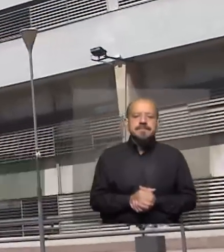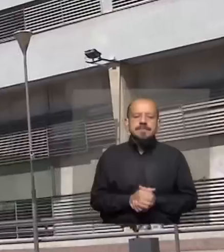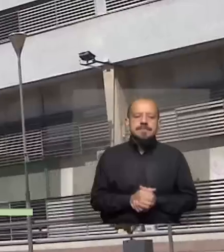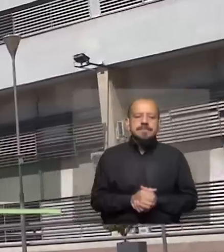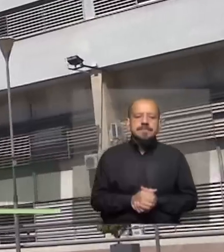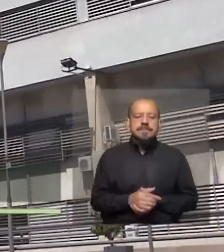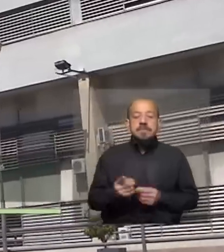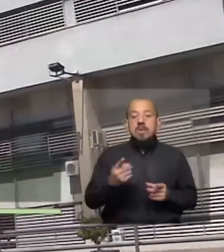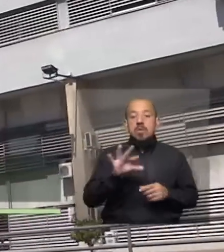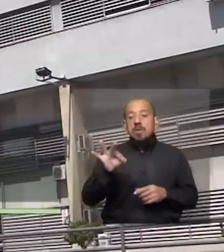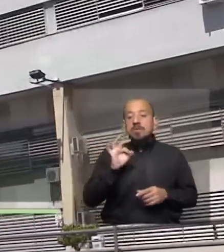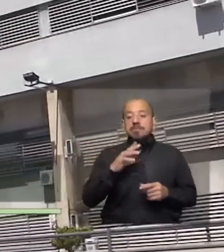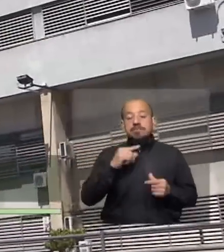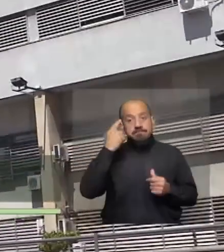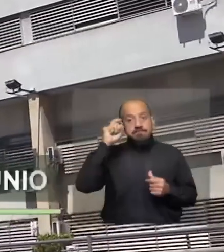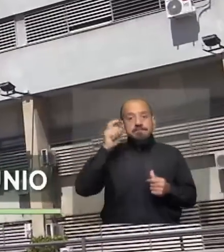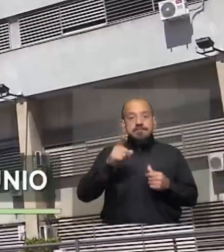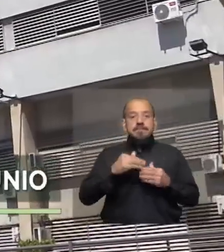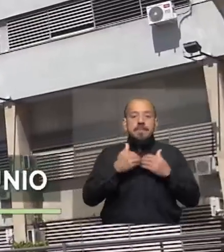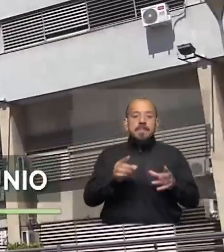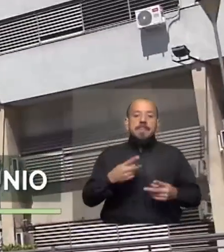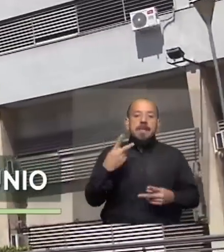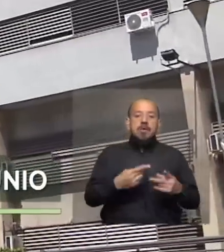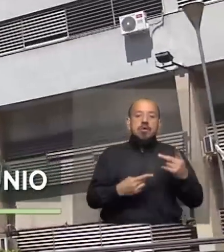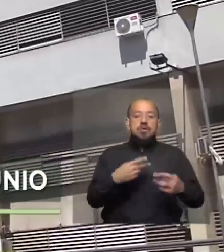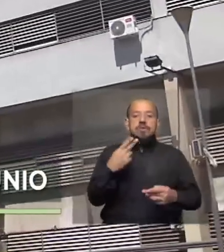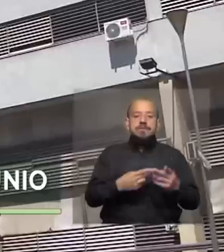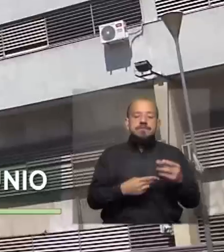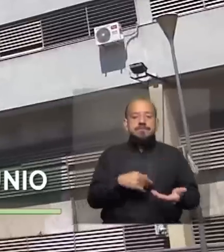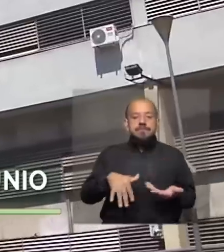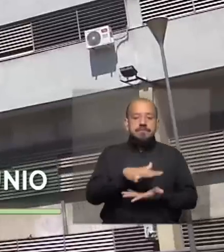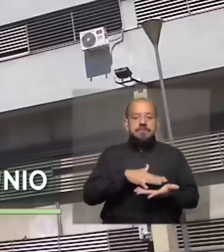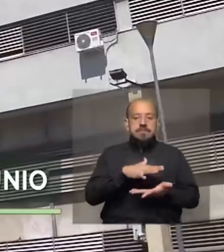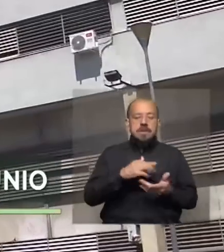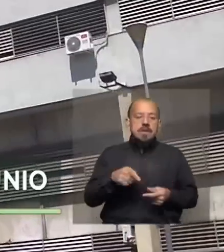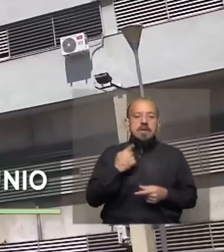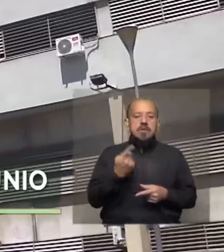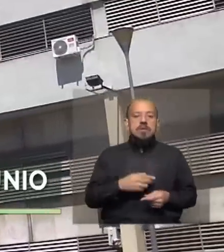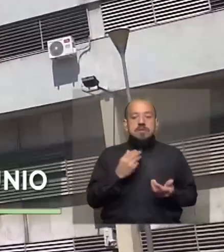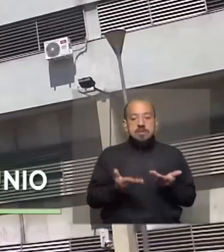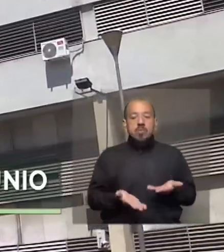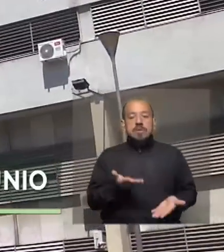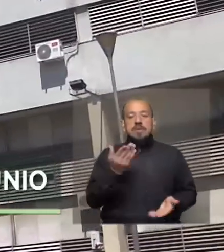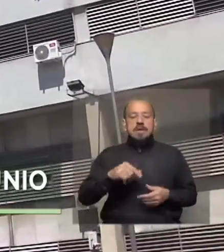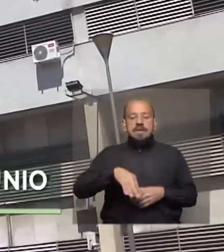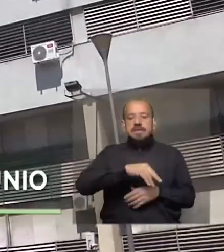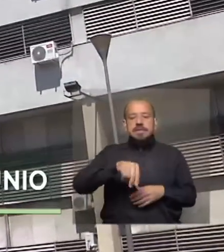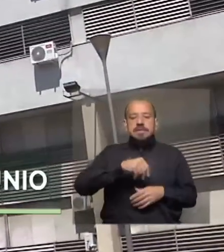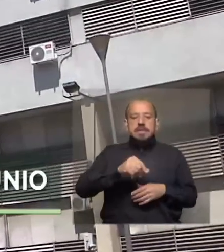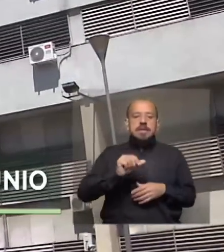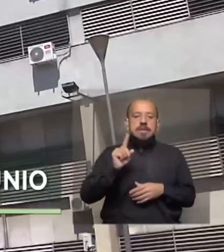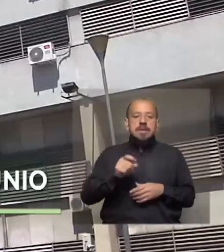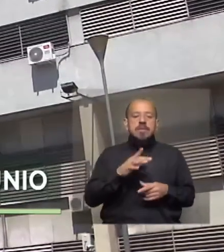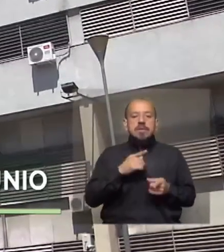una de las opciones que maneja el organismo es comenzar con cortes programados por zonas y la otra es aumentar la salinidad de agua que se